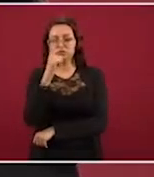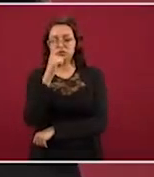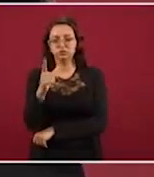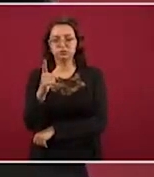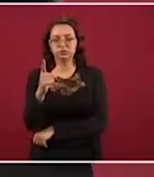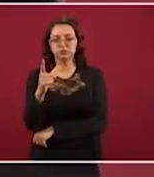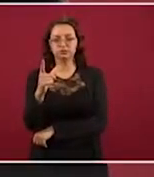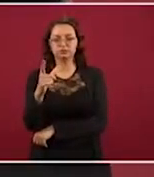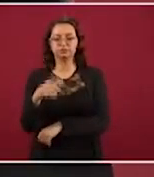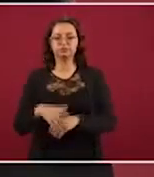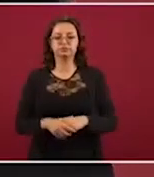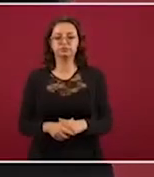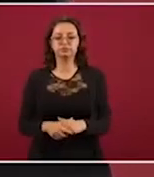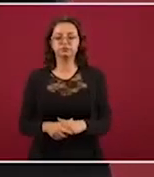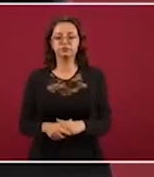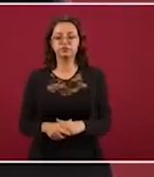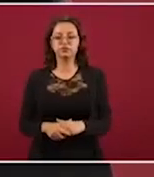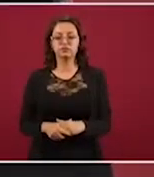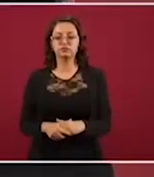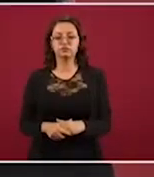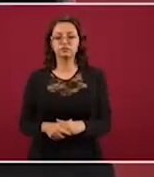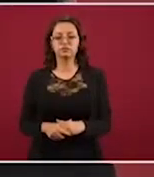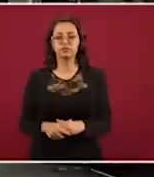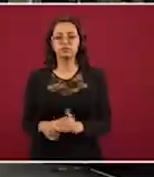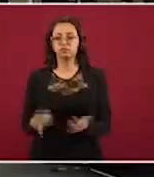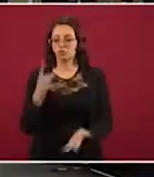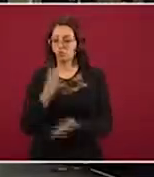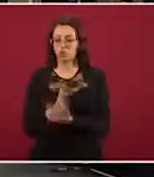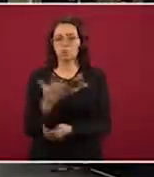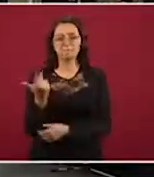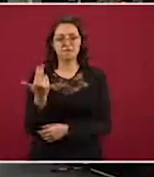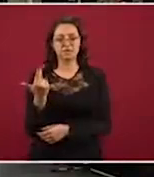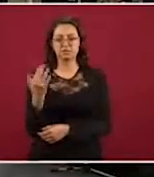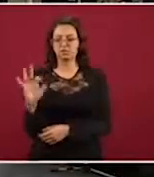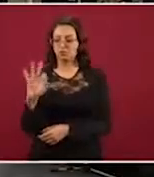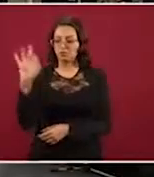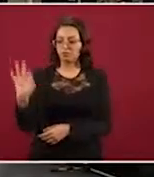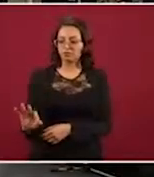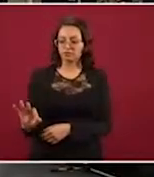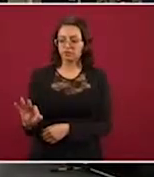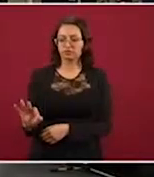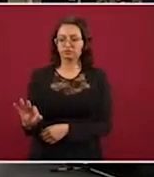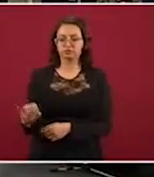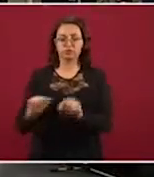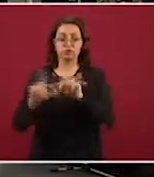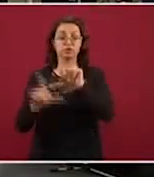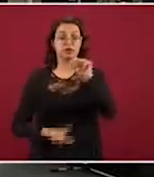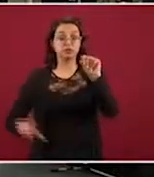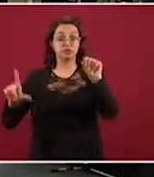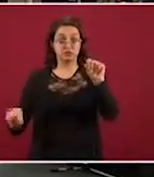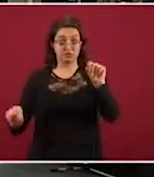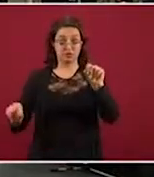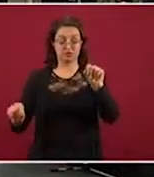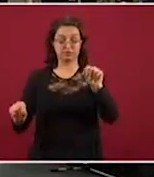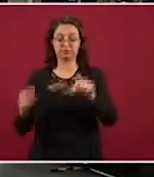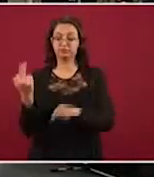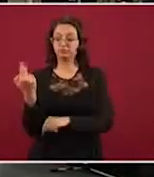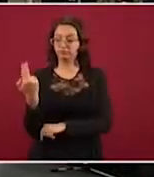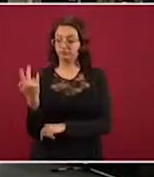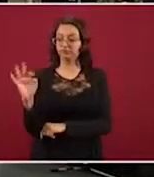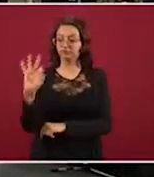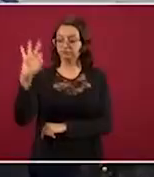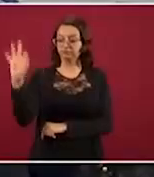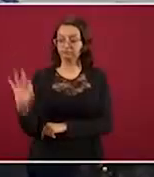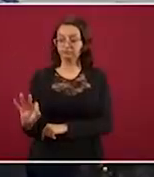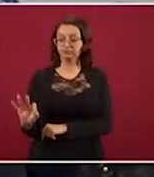de la energía eléctrica de consumo nacional, el